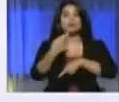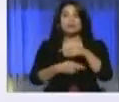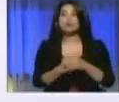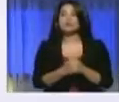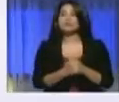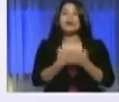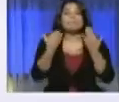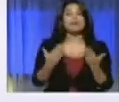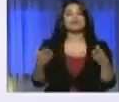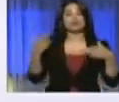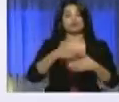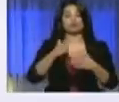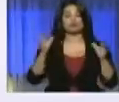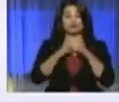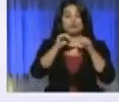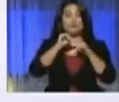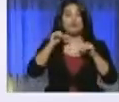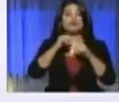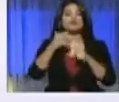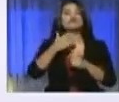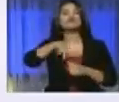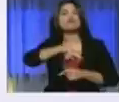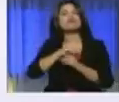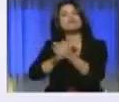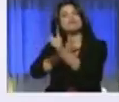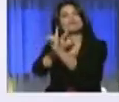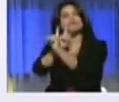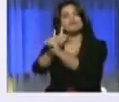el ejército de Chávez. Que nadie se deje confundir.